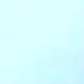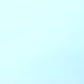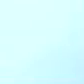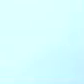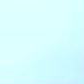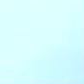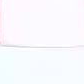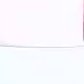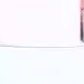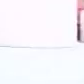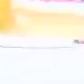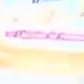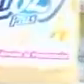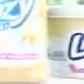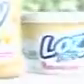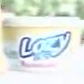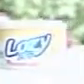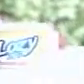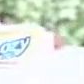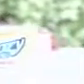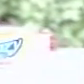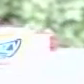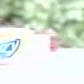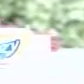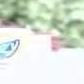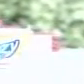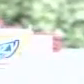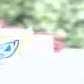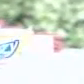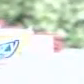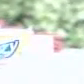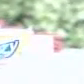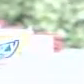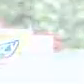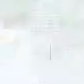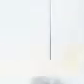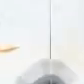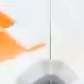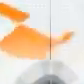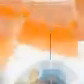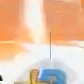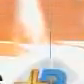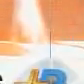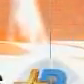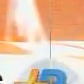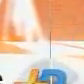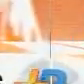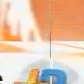el medio ambiente. Solo con Lavaloza Lossi Plus tienes manos consentidas.